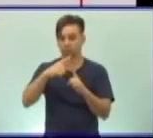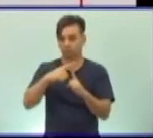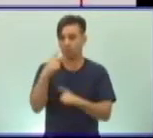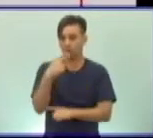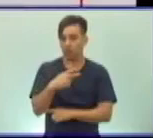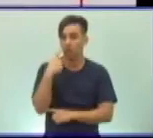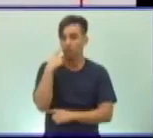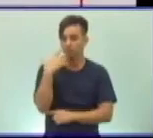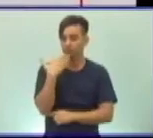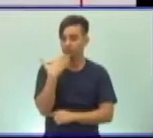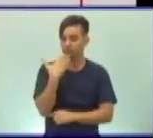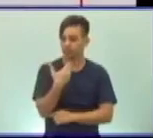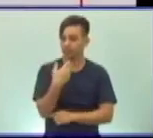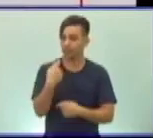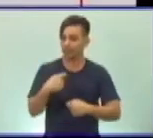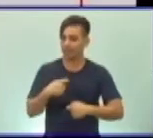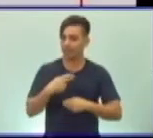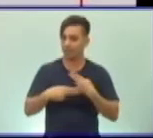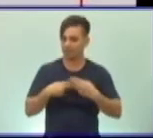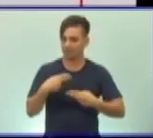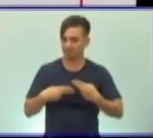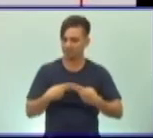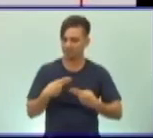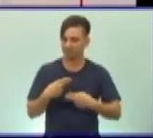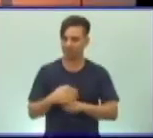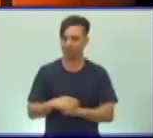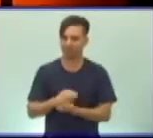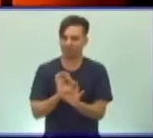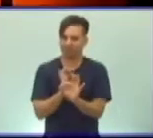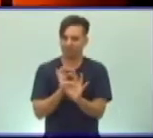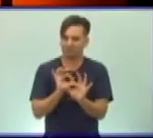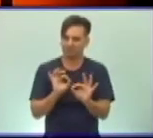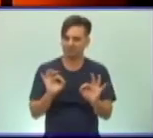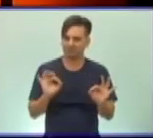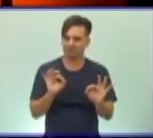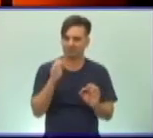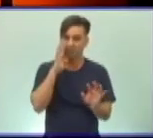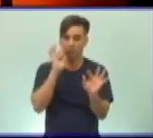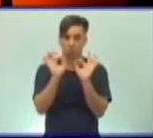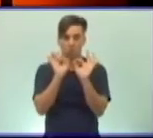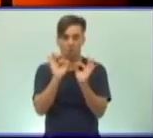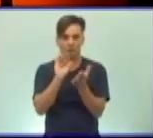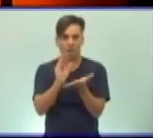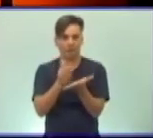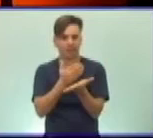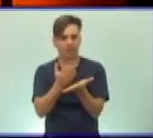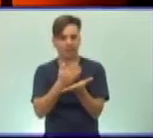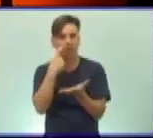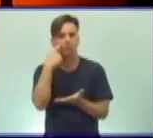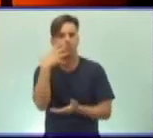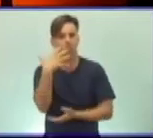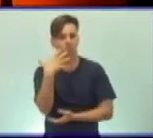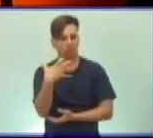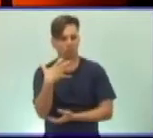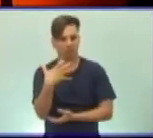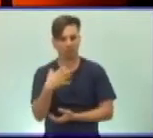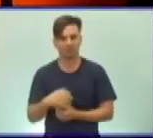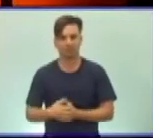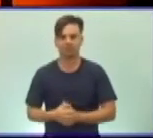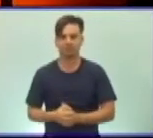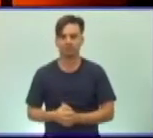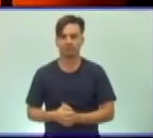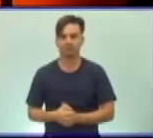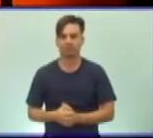por supuesto, para mantener nuestros libros de texto, porque los libros de texto son muy importantes